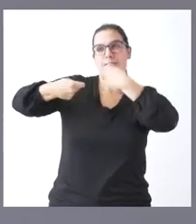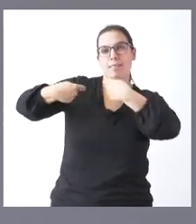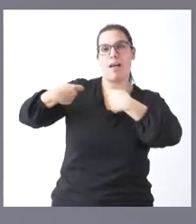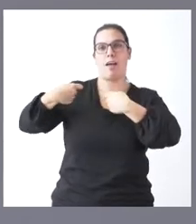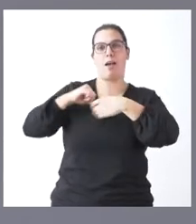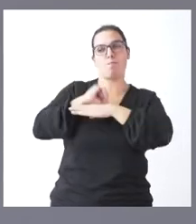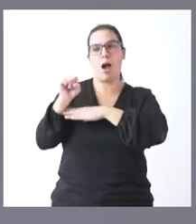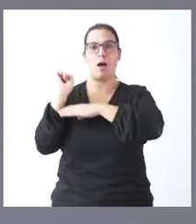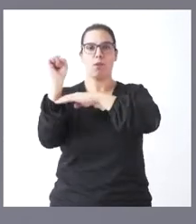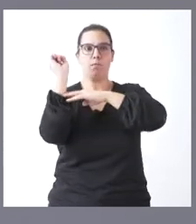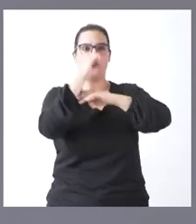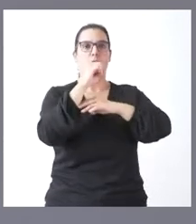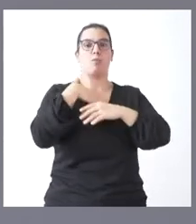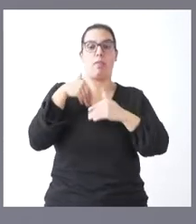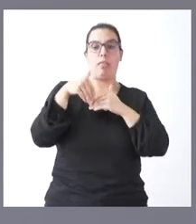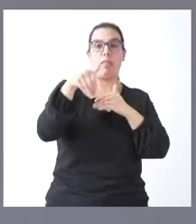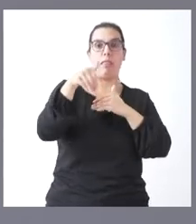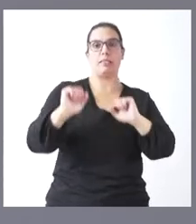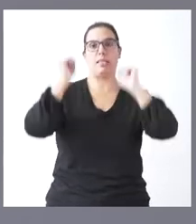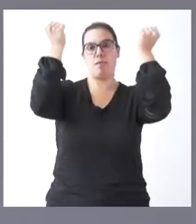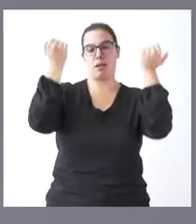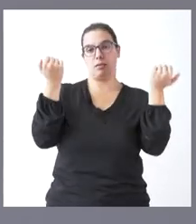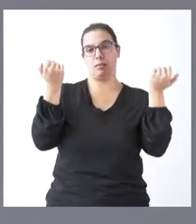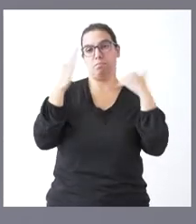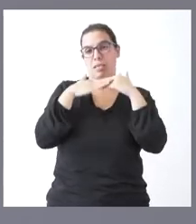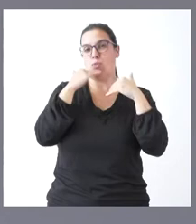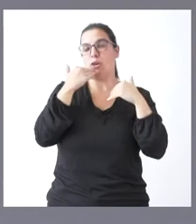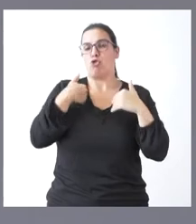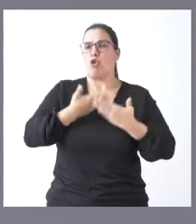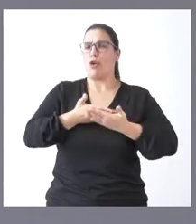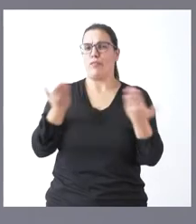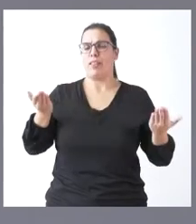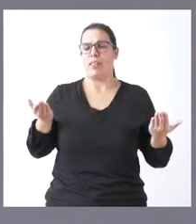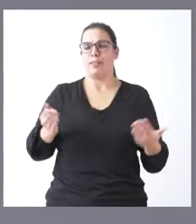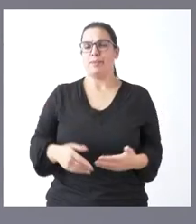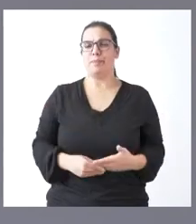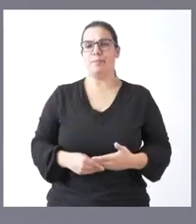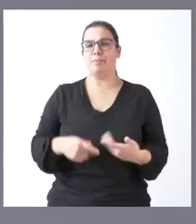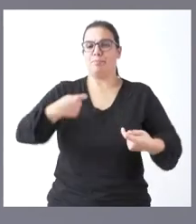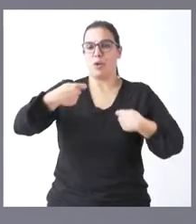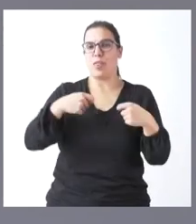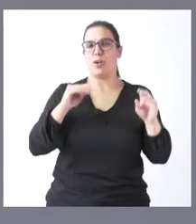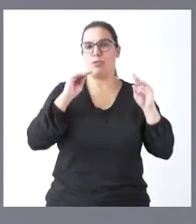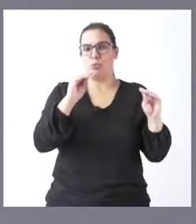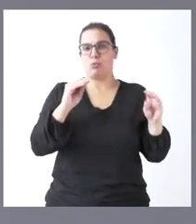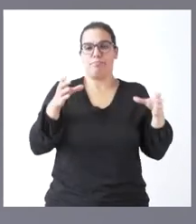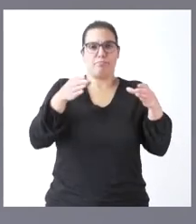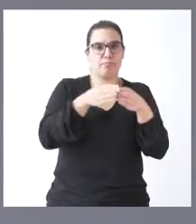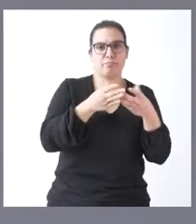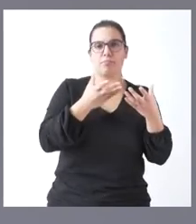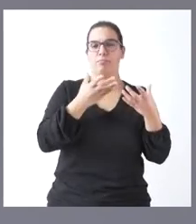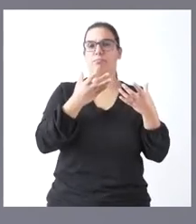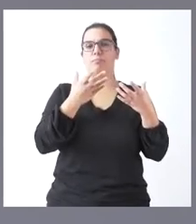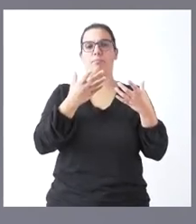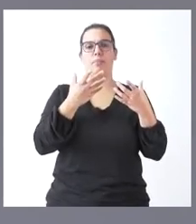la empresa sea viable en el medio plazo y por tanto yo confío mucho en las negociaciones colectivas confío mucho en el trabajo de